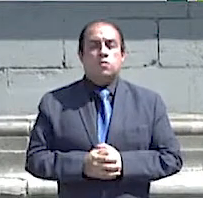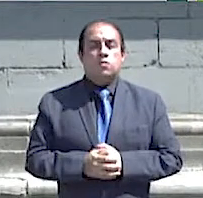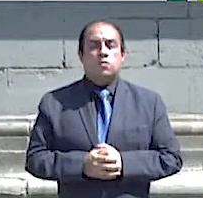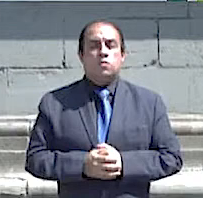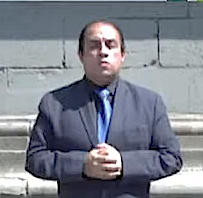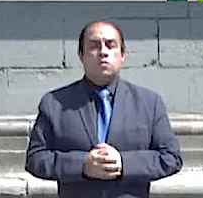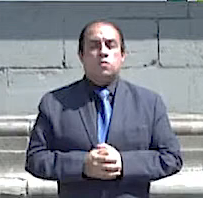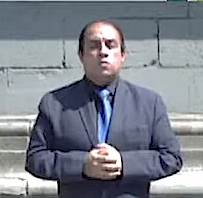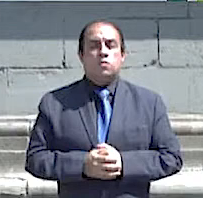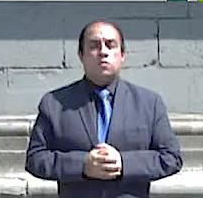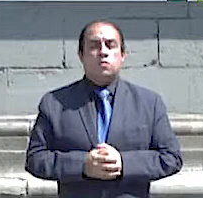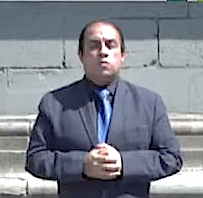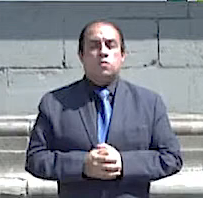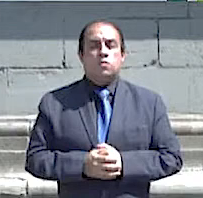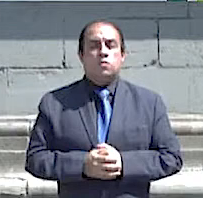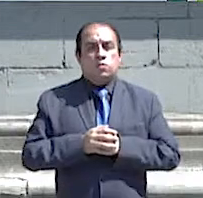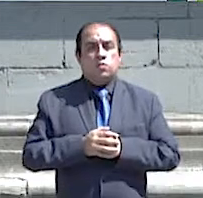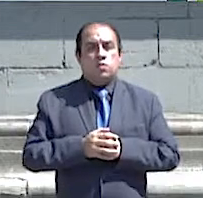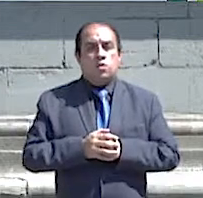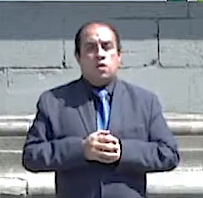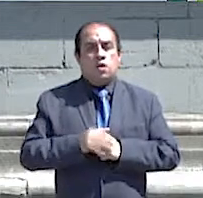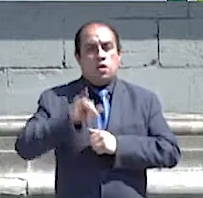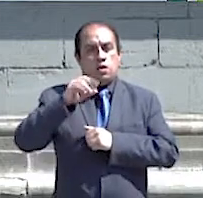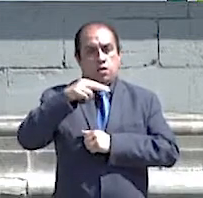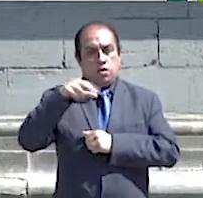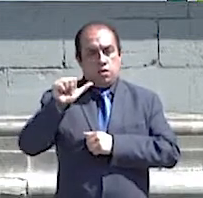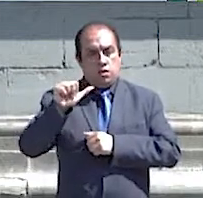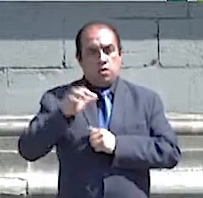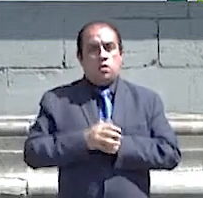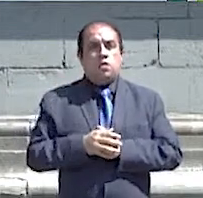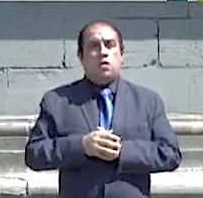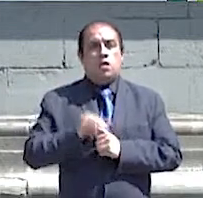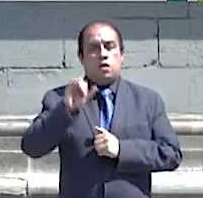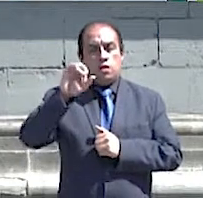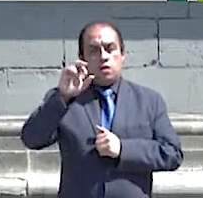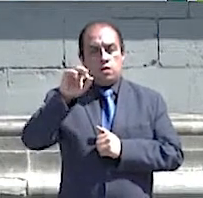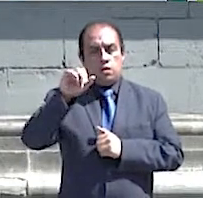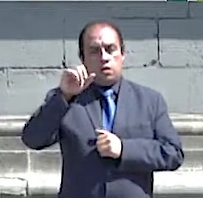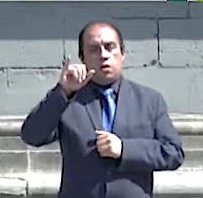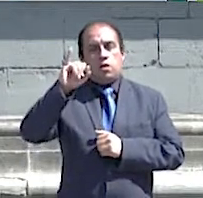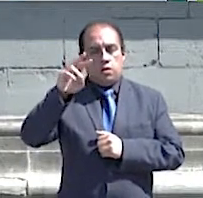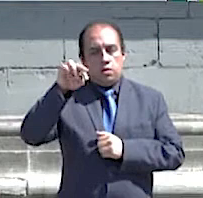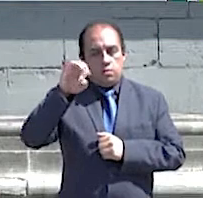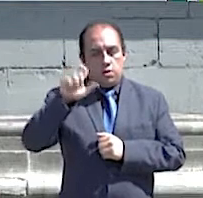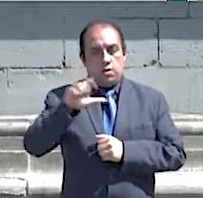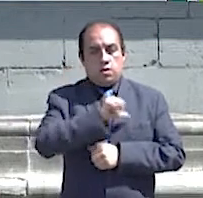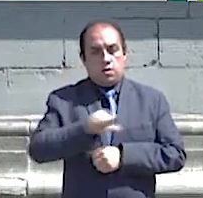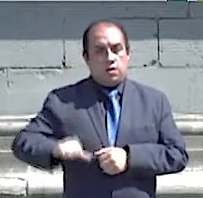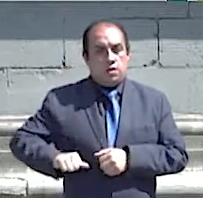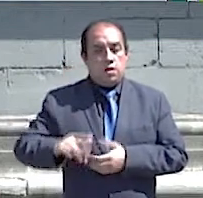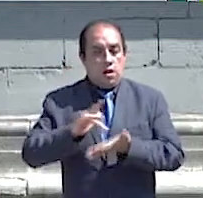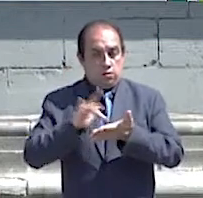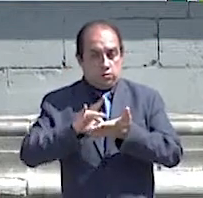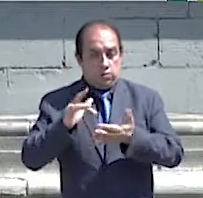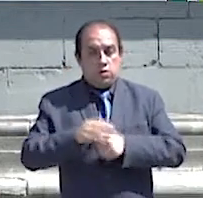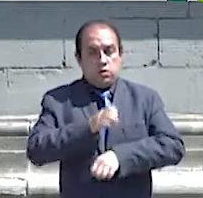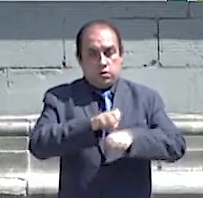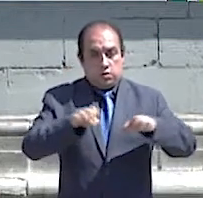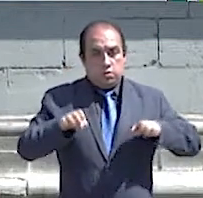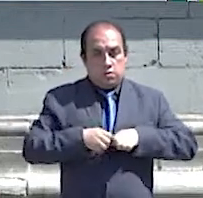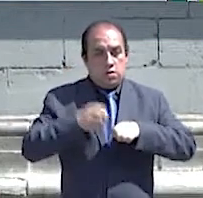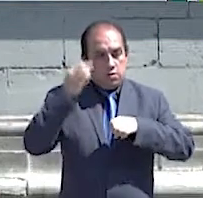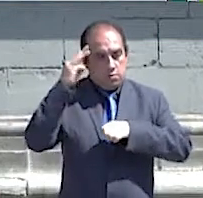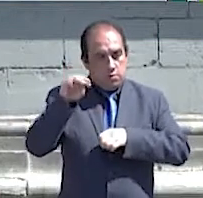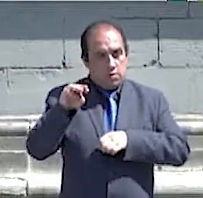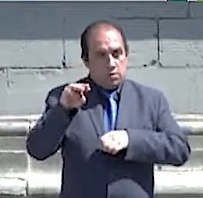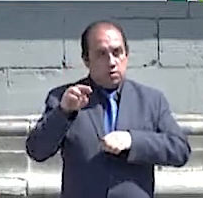instancias rectoras y normativas, INAH y INVAL, y las alcaldías, que aprovecho para agradecer a los equipos de la maestra